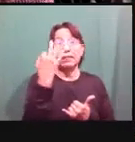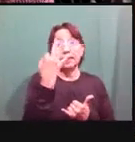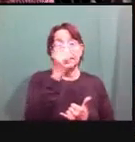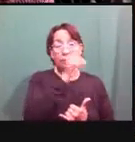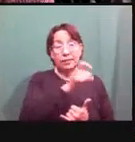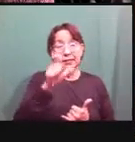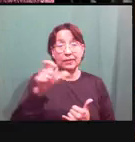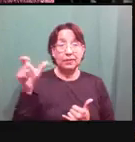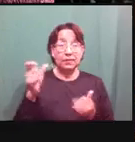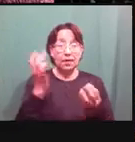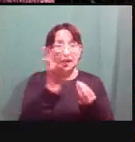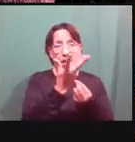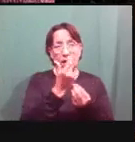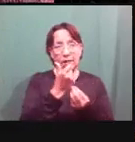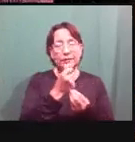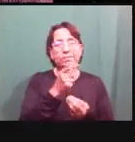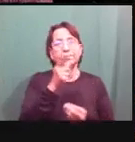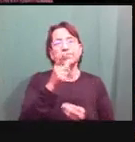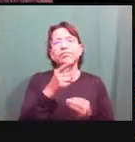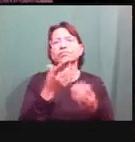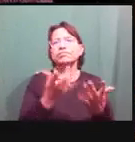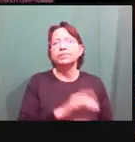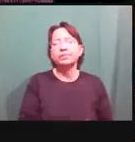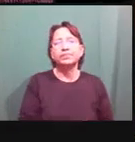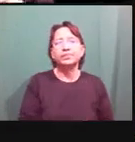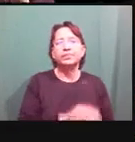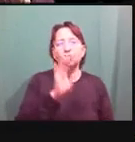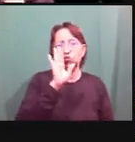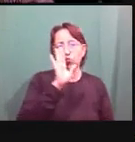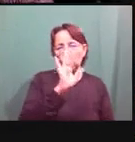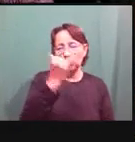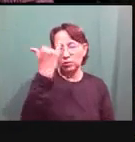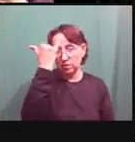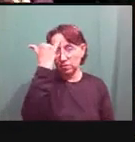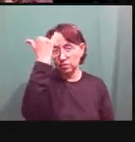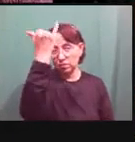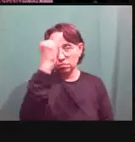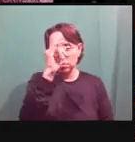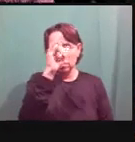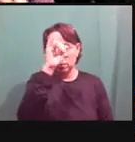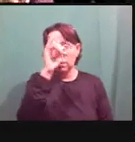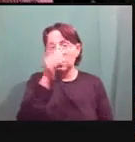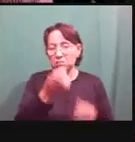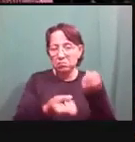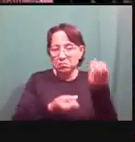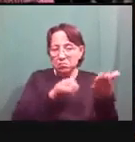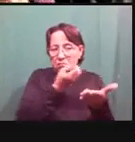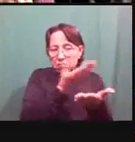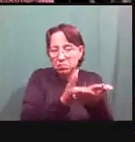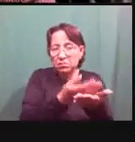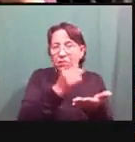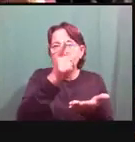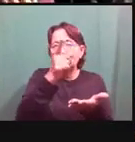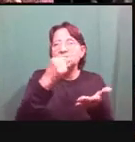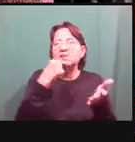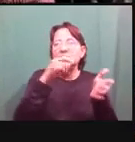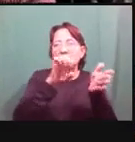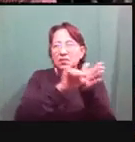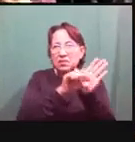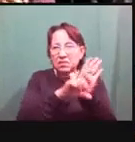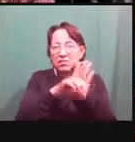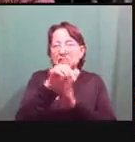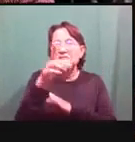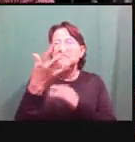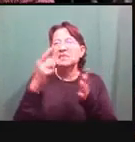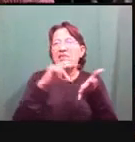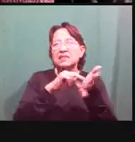Natsgaru, Jiménez y Lila, cada una desde su aporte, desde el personaje que está haciendo como todo el simbolismo del río, del agua,